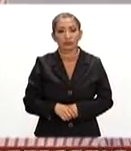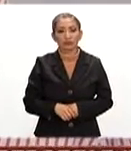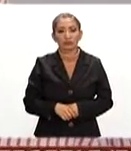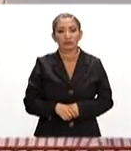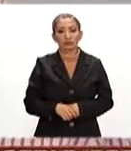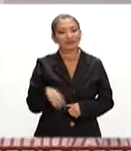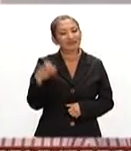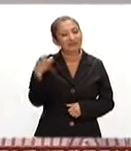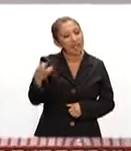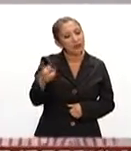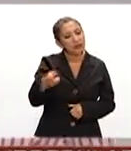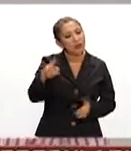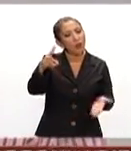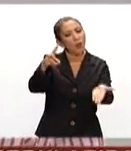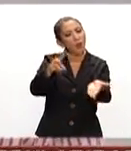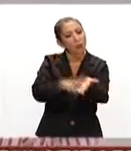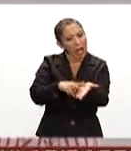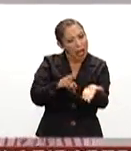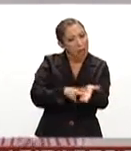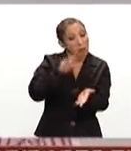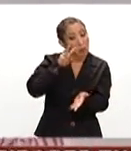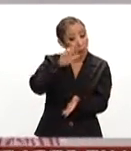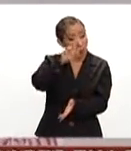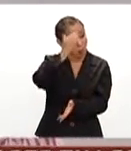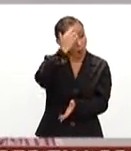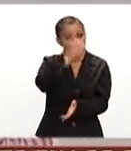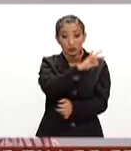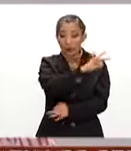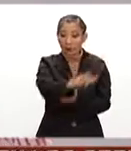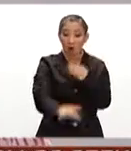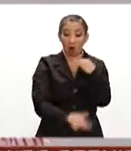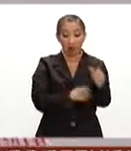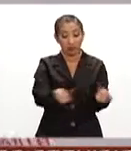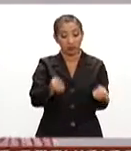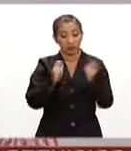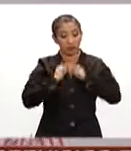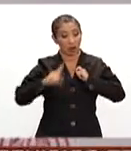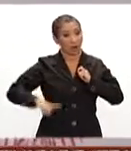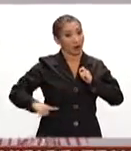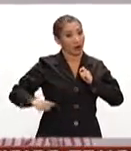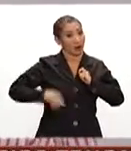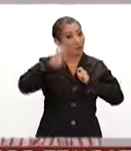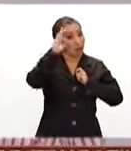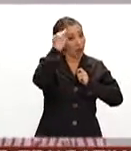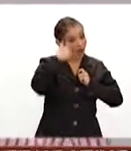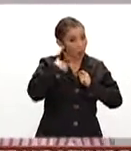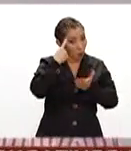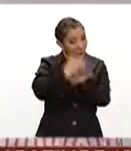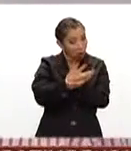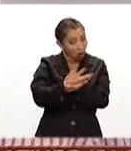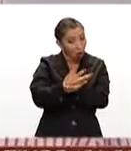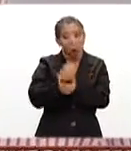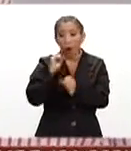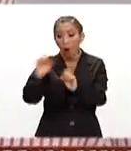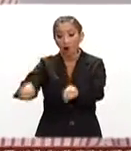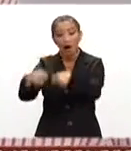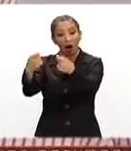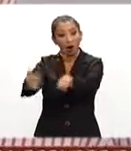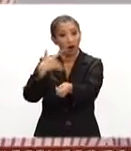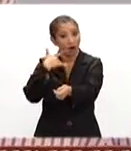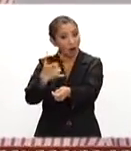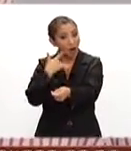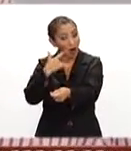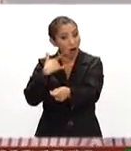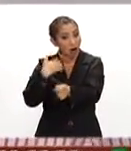Y eso es reconocer que ni todo está en la tarea que realiza el gobierno de la República, ni tampoco lo está en los